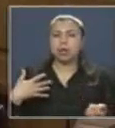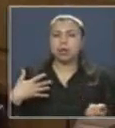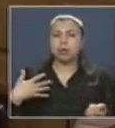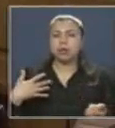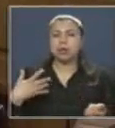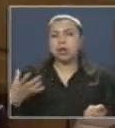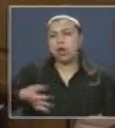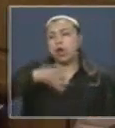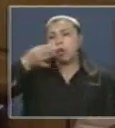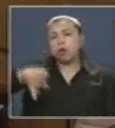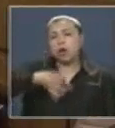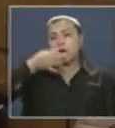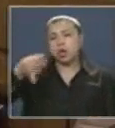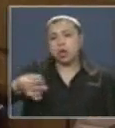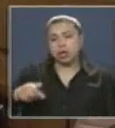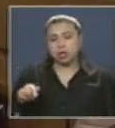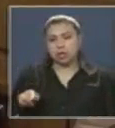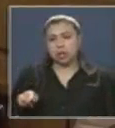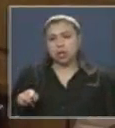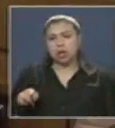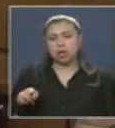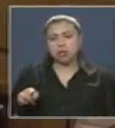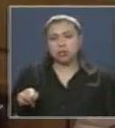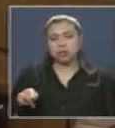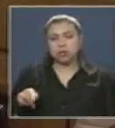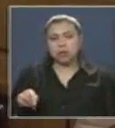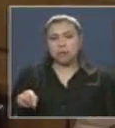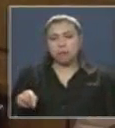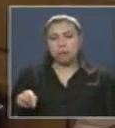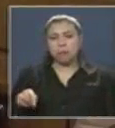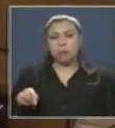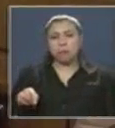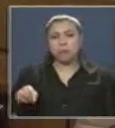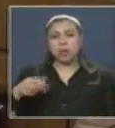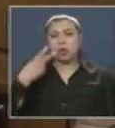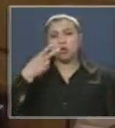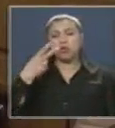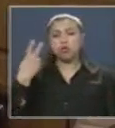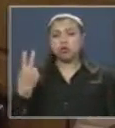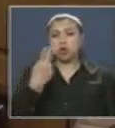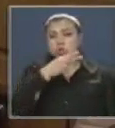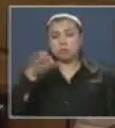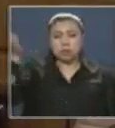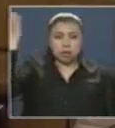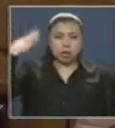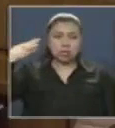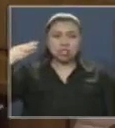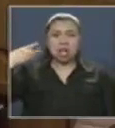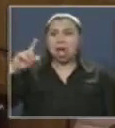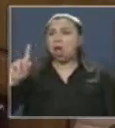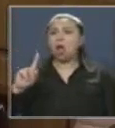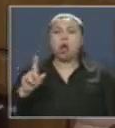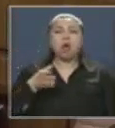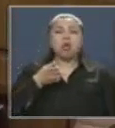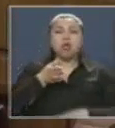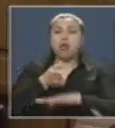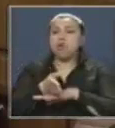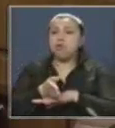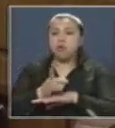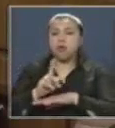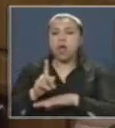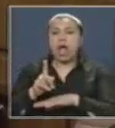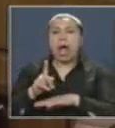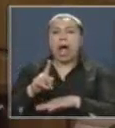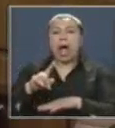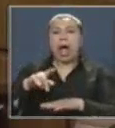con sus dichos, con sus actuaciones. Hace un par de semanas atrás, se negó a ir a visitar la isla de Chiloé, en